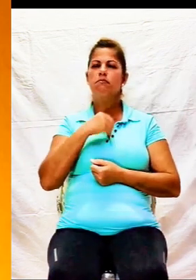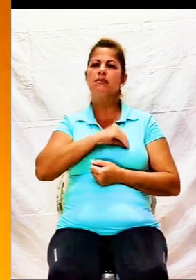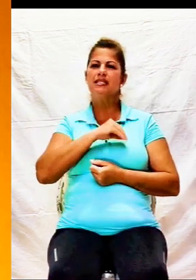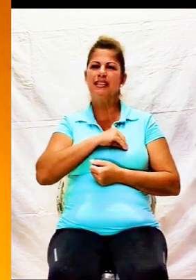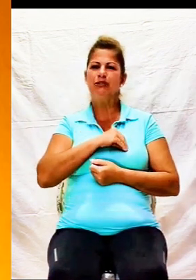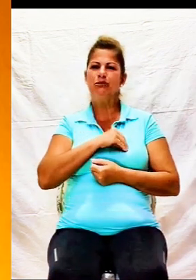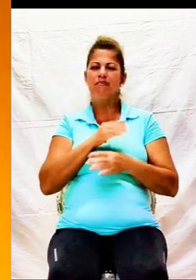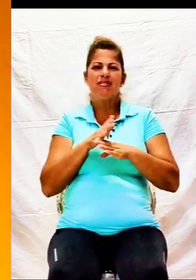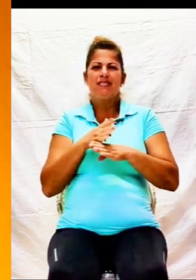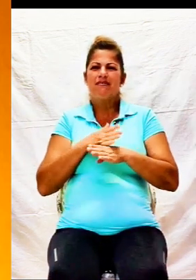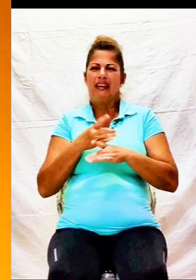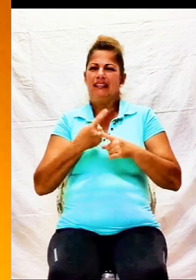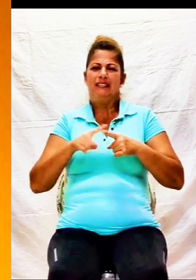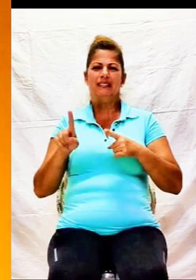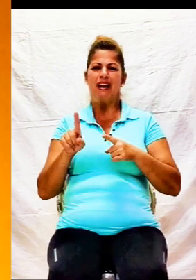sin ellos.